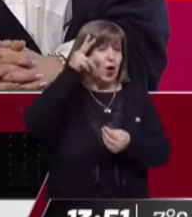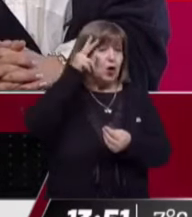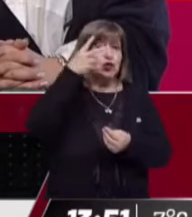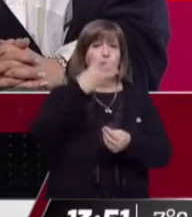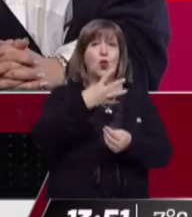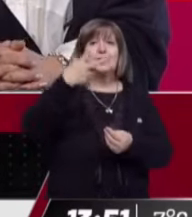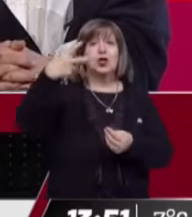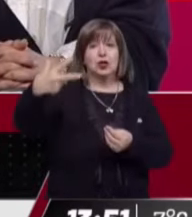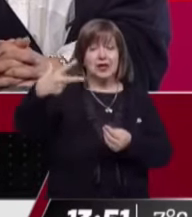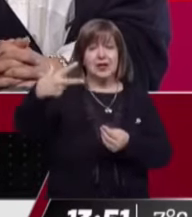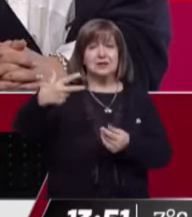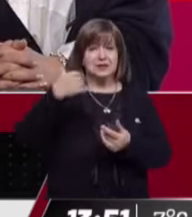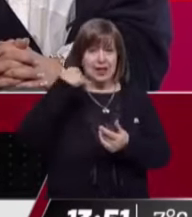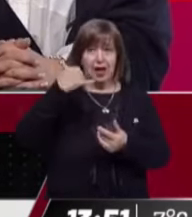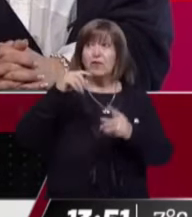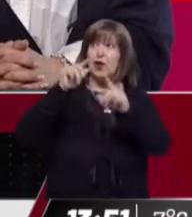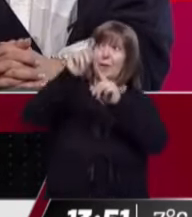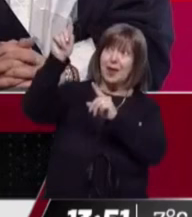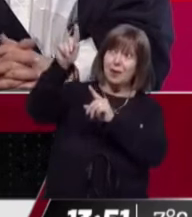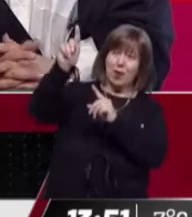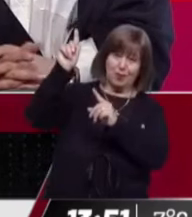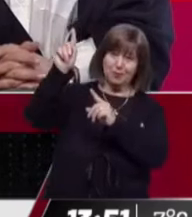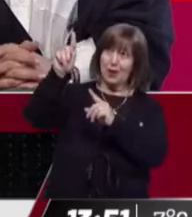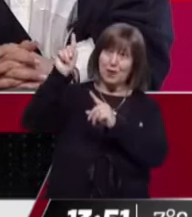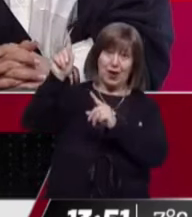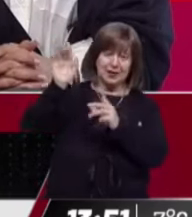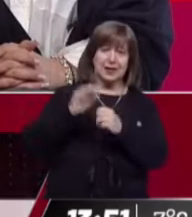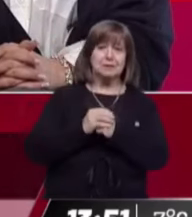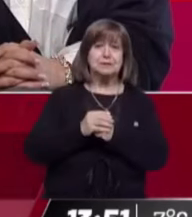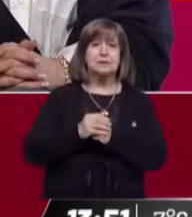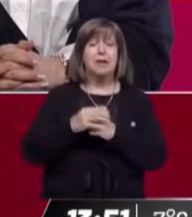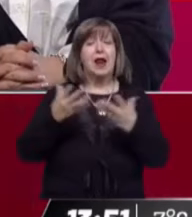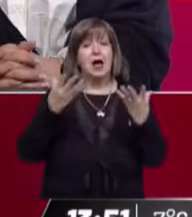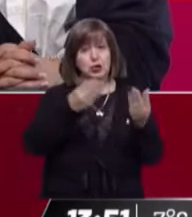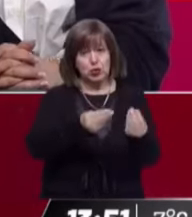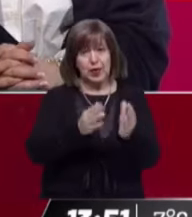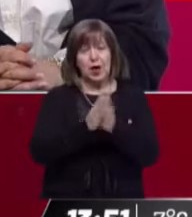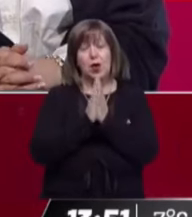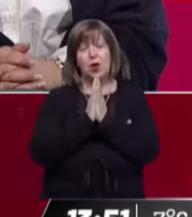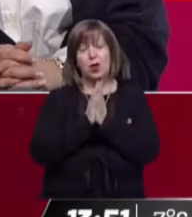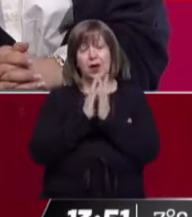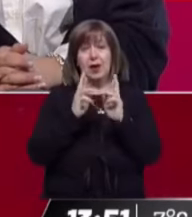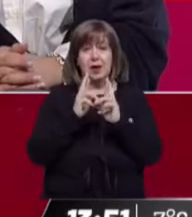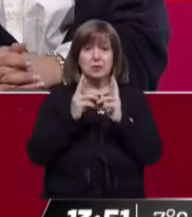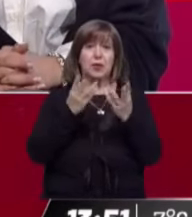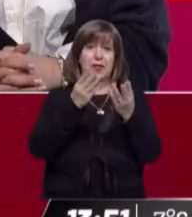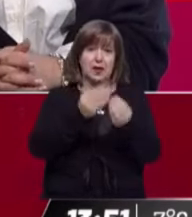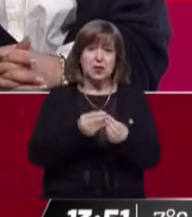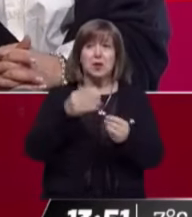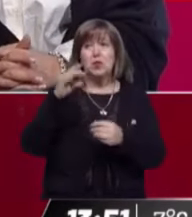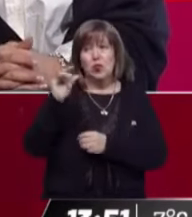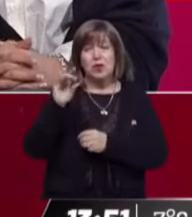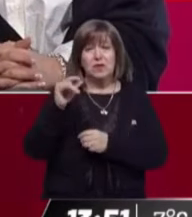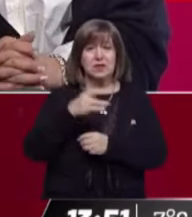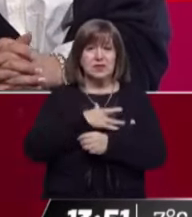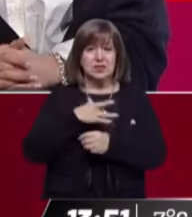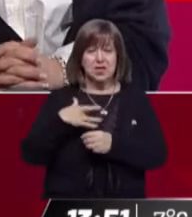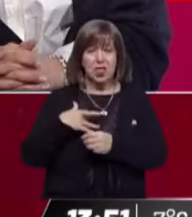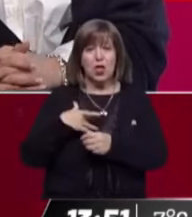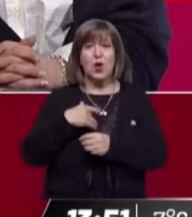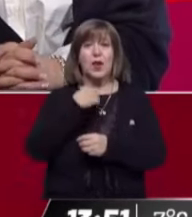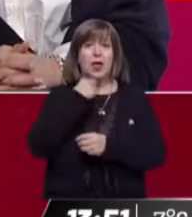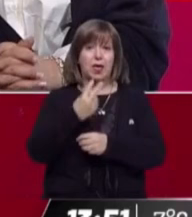201-57-65-843, está el teléfono en pantalla. Muchas gracias, Oscar. Ojalá que pueda salir adelante esta familia. La verdad que es muy difícil la situación que les ha tocado